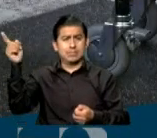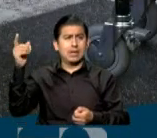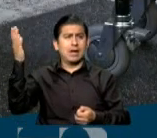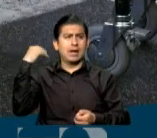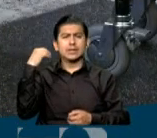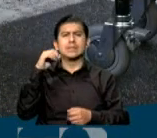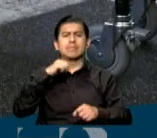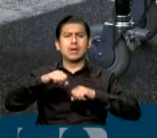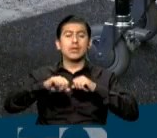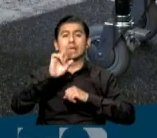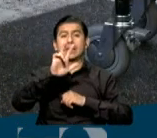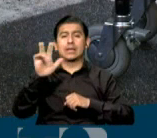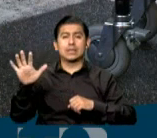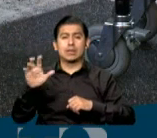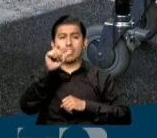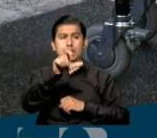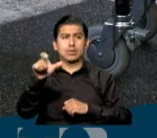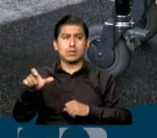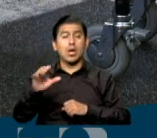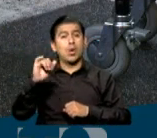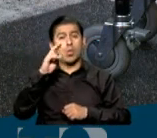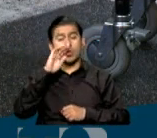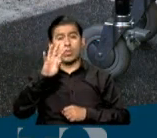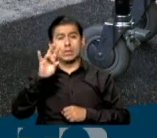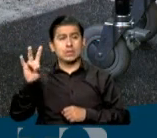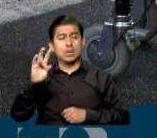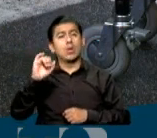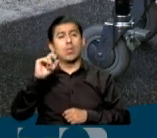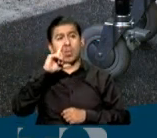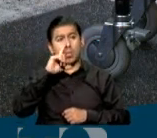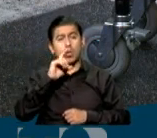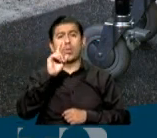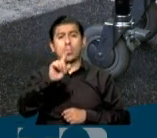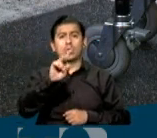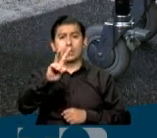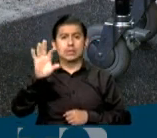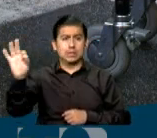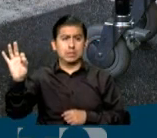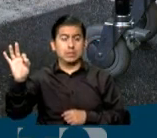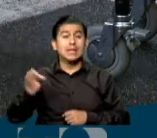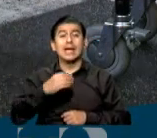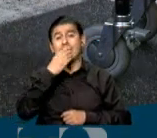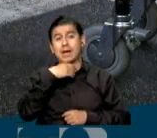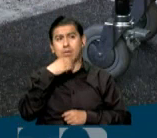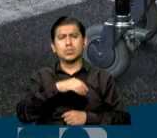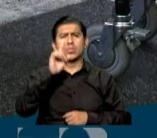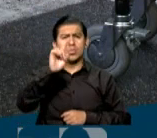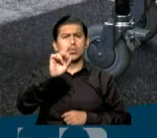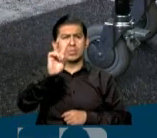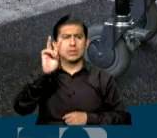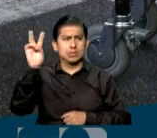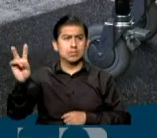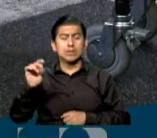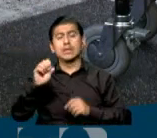levantaron 35 cuerpos, en junio 47, en julio 129, en agosto